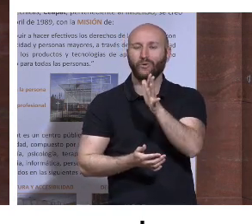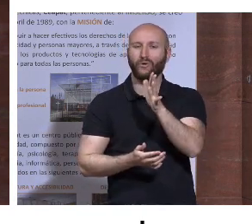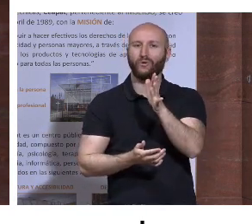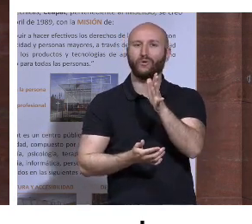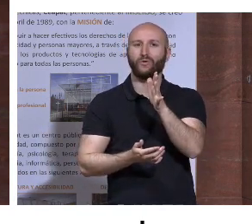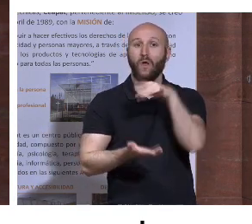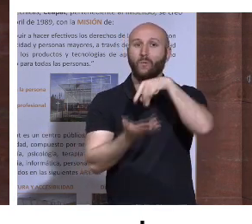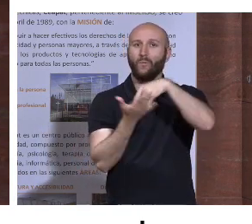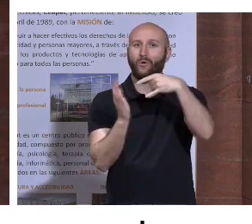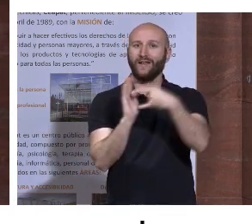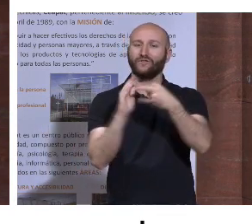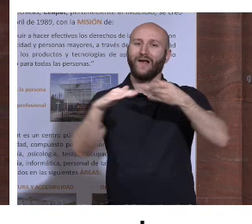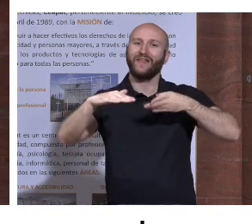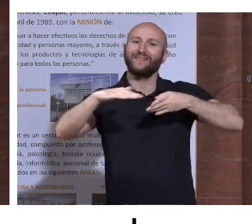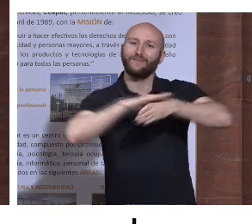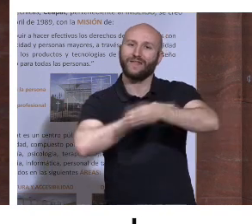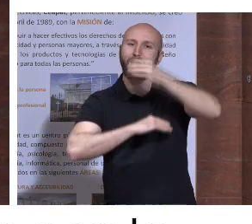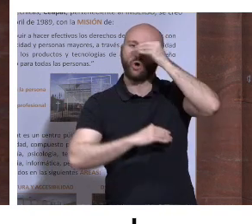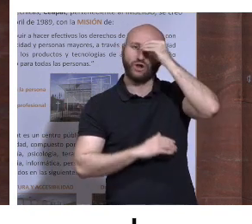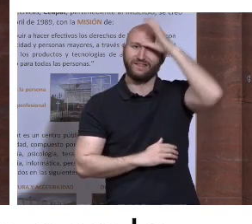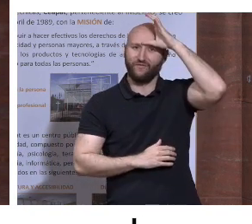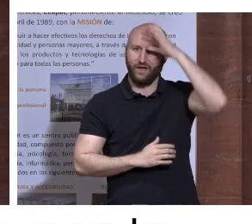por proyectos de accesibilidad cognitiva.